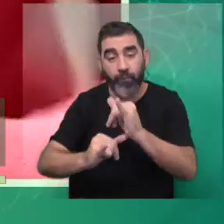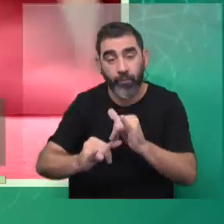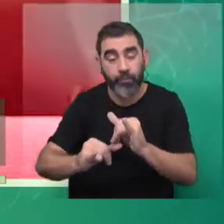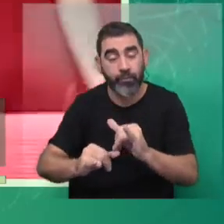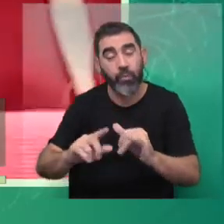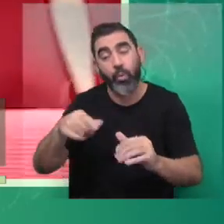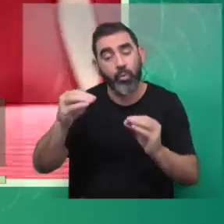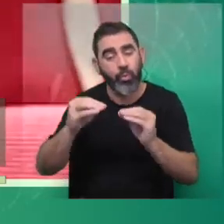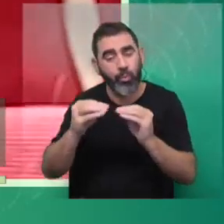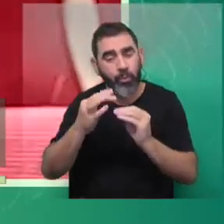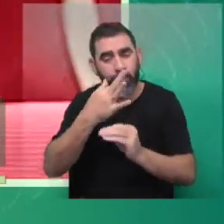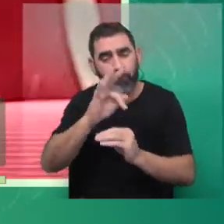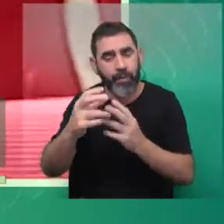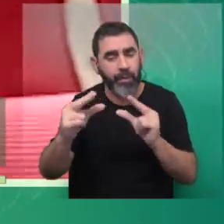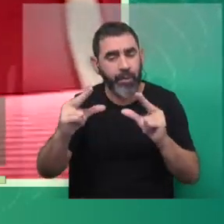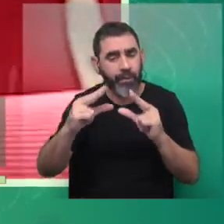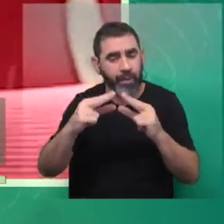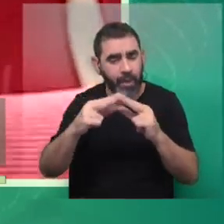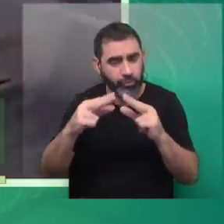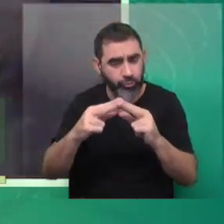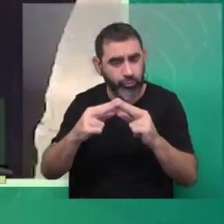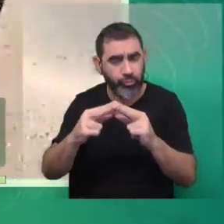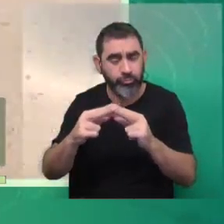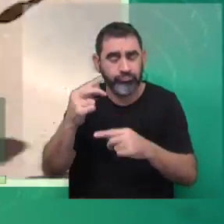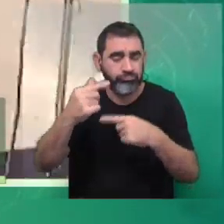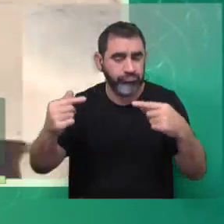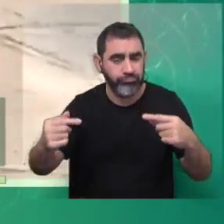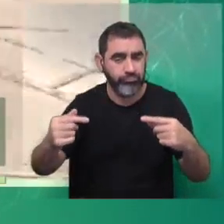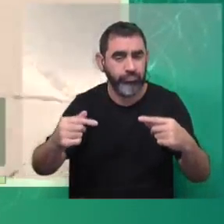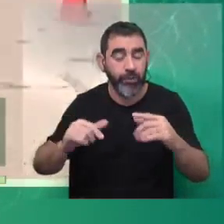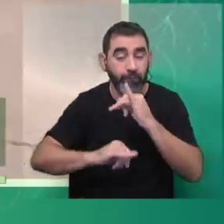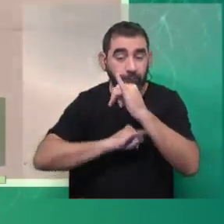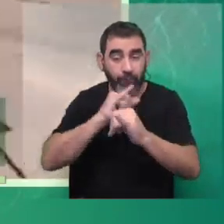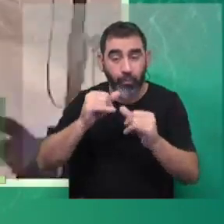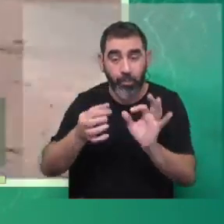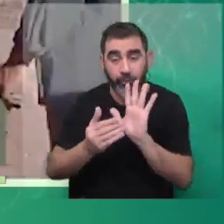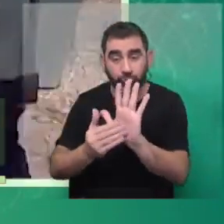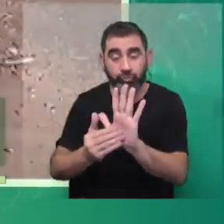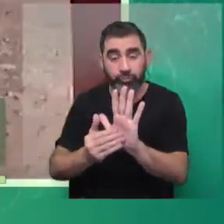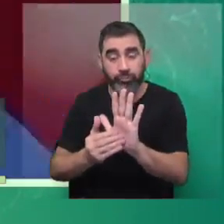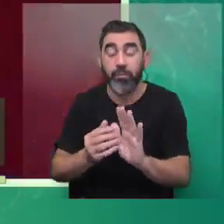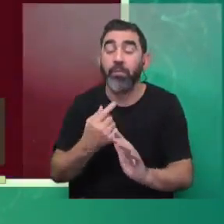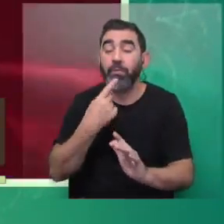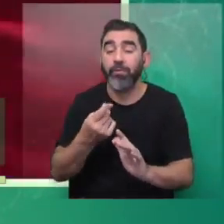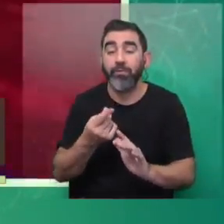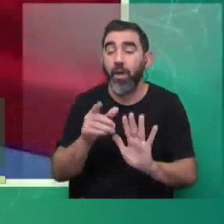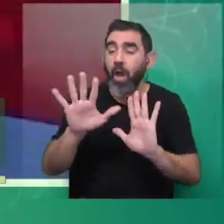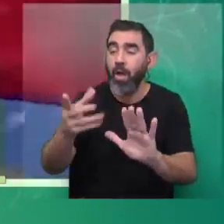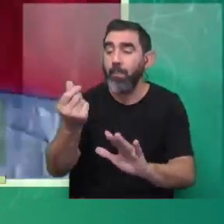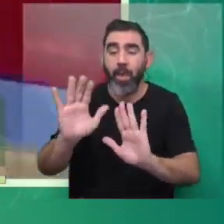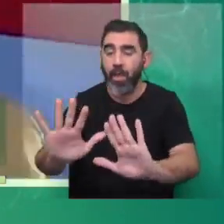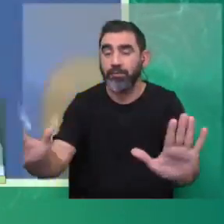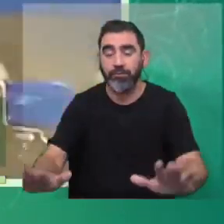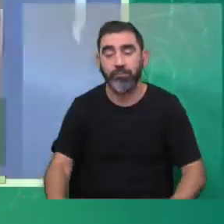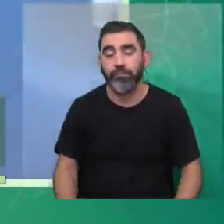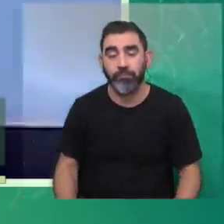Duarte de la Federación cap que sacaron todo lo que es la información y dijeron que esa era la